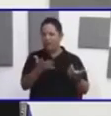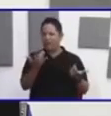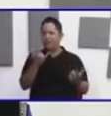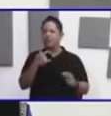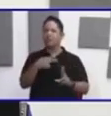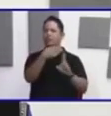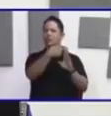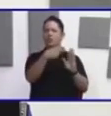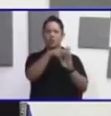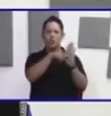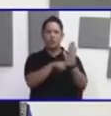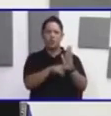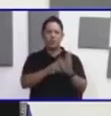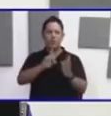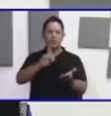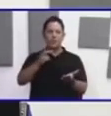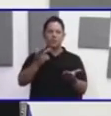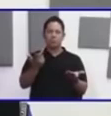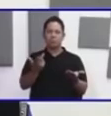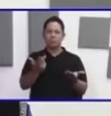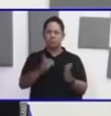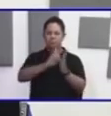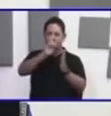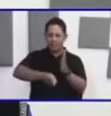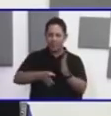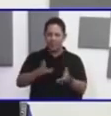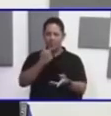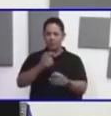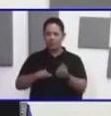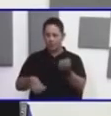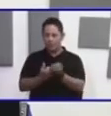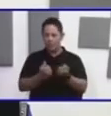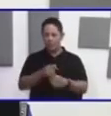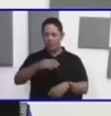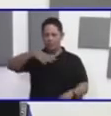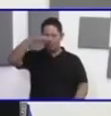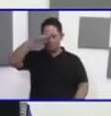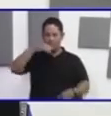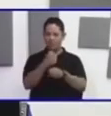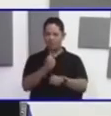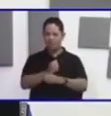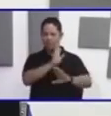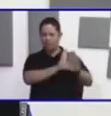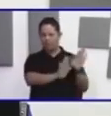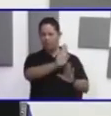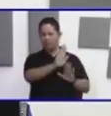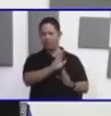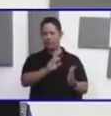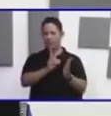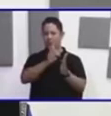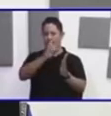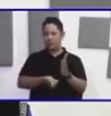coayudar la actividad de la policía y trabajar en prevención. De estos decretos